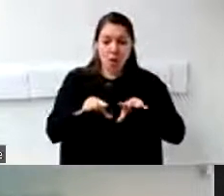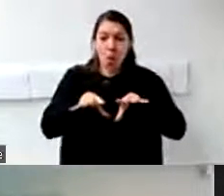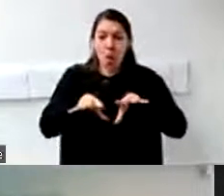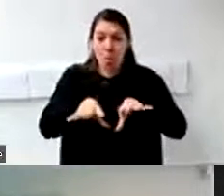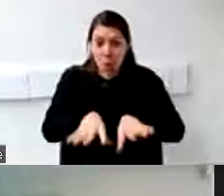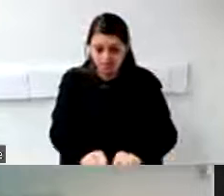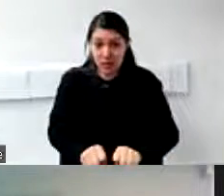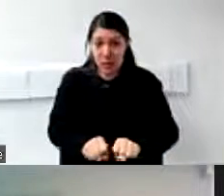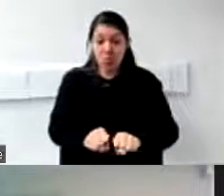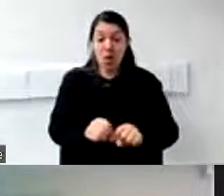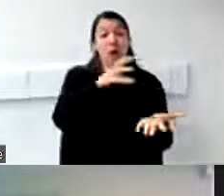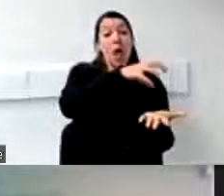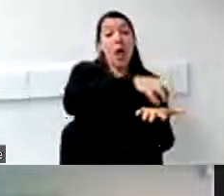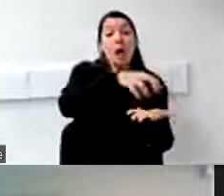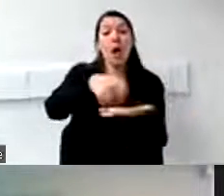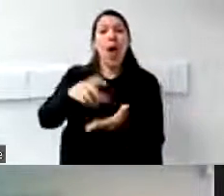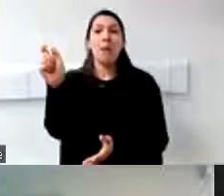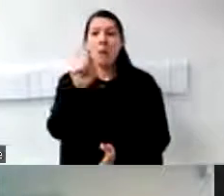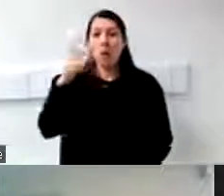prestadores públicos como privados,